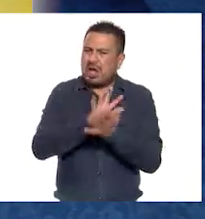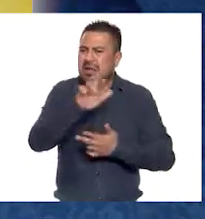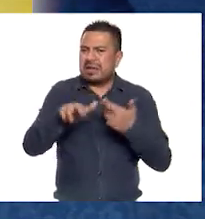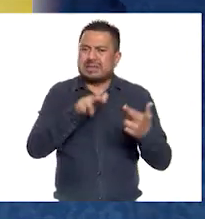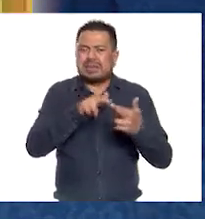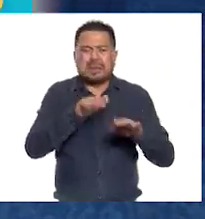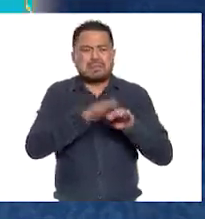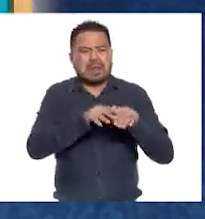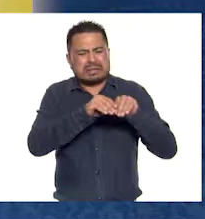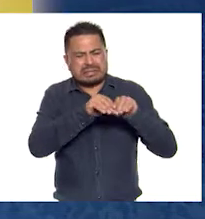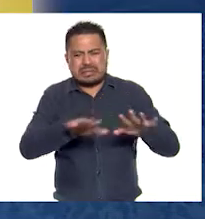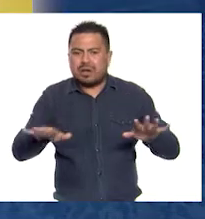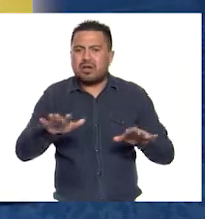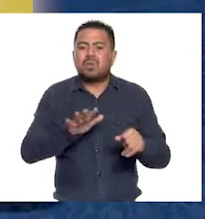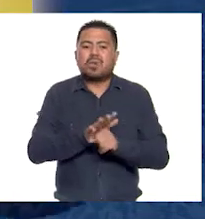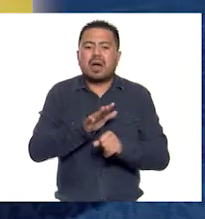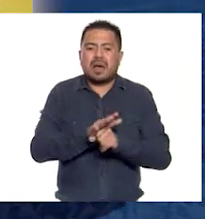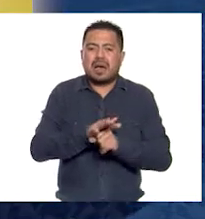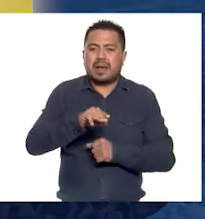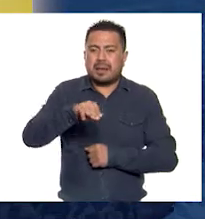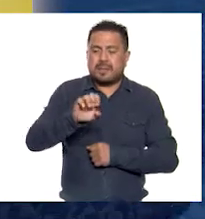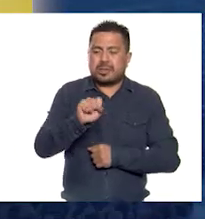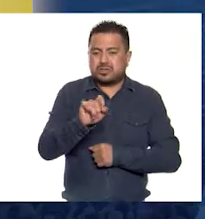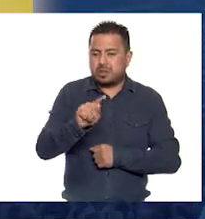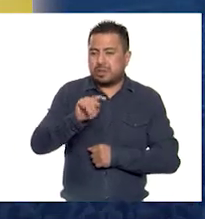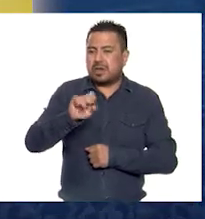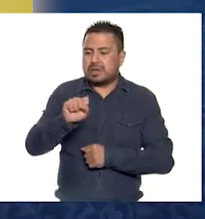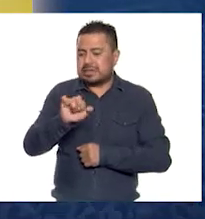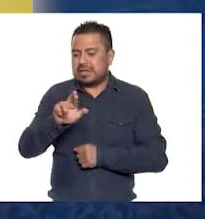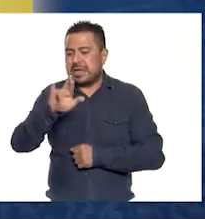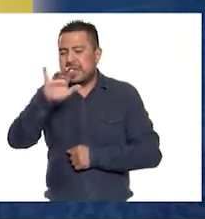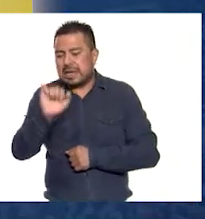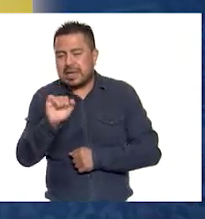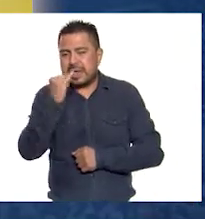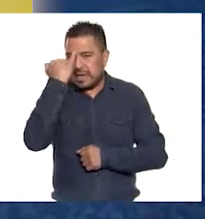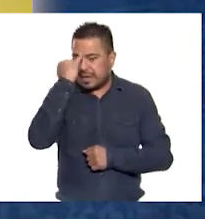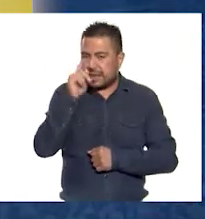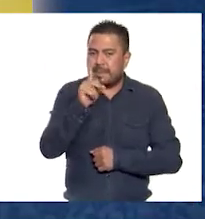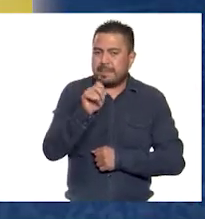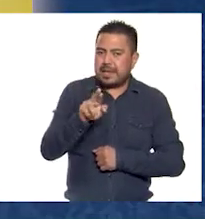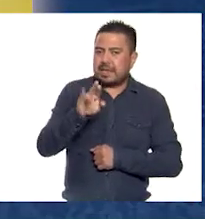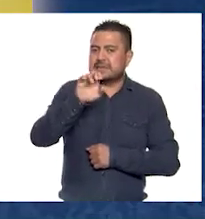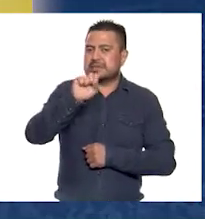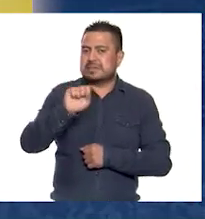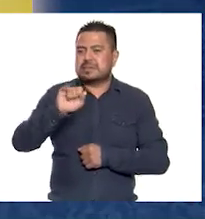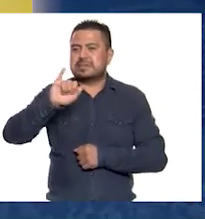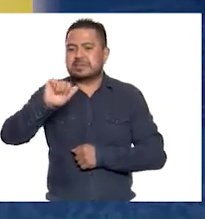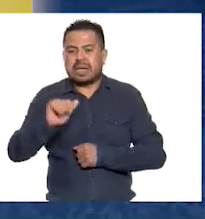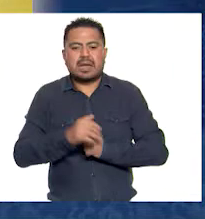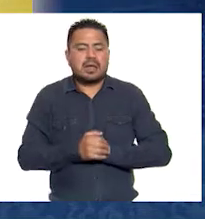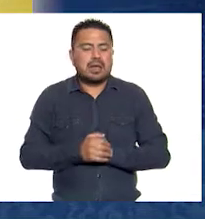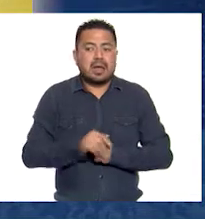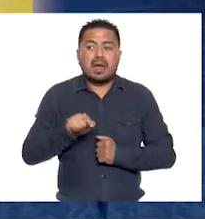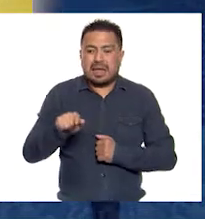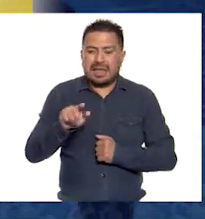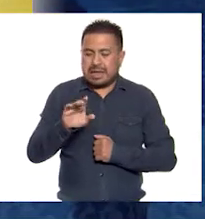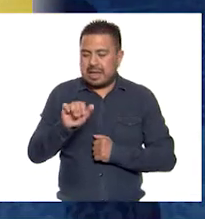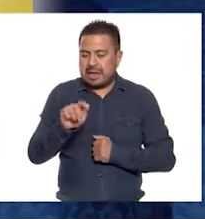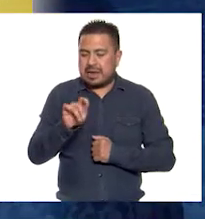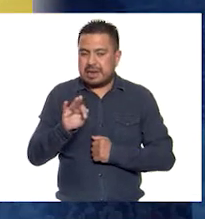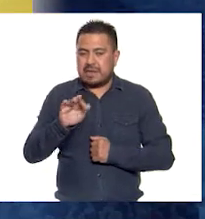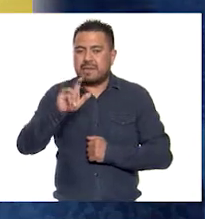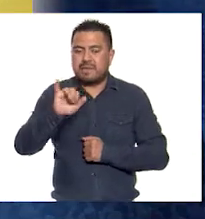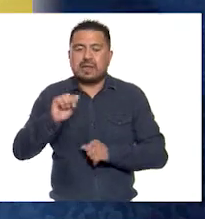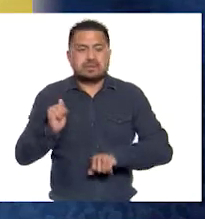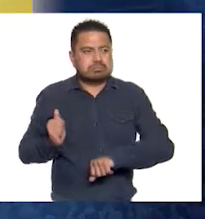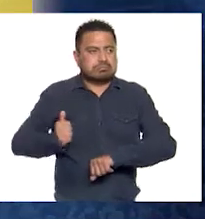muy extensa que abarcó Mesopotamia, Siria, Persia e India. Los califas también ocuparon